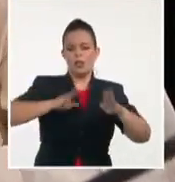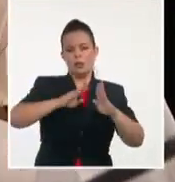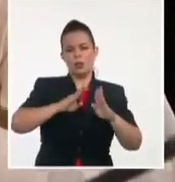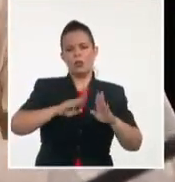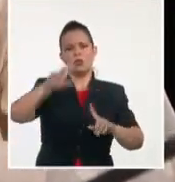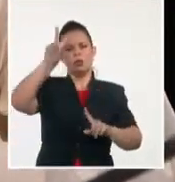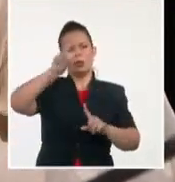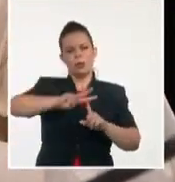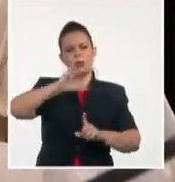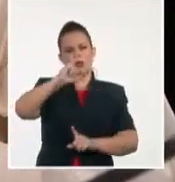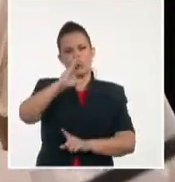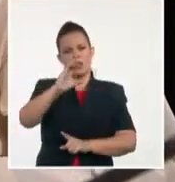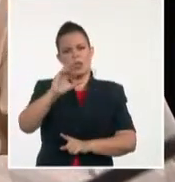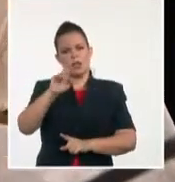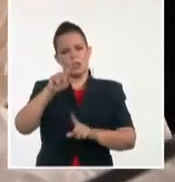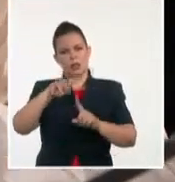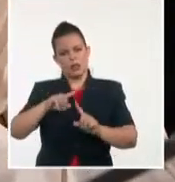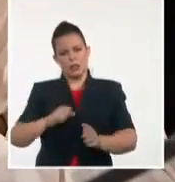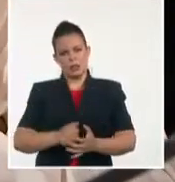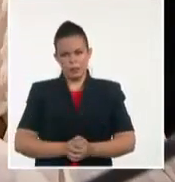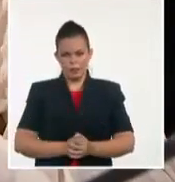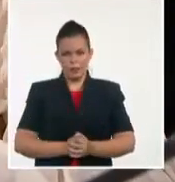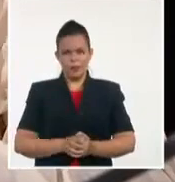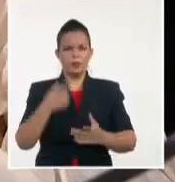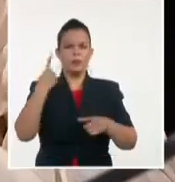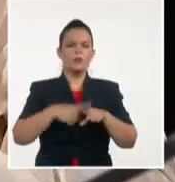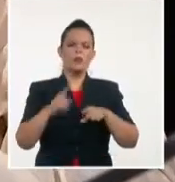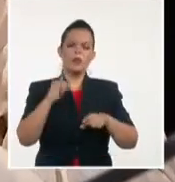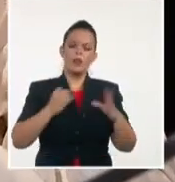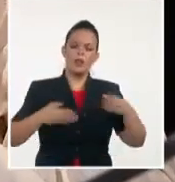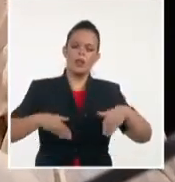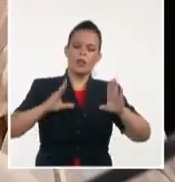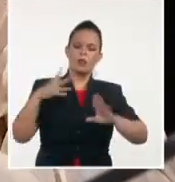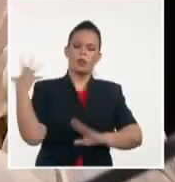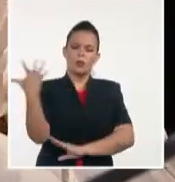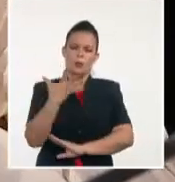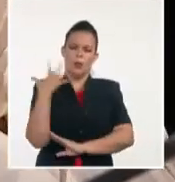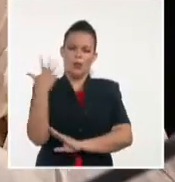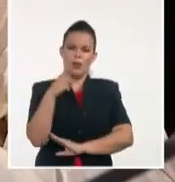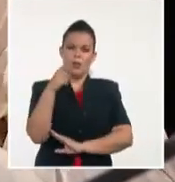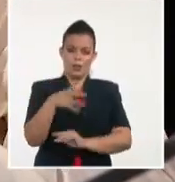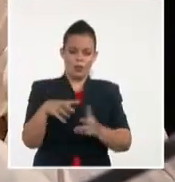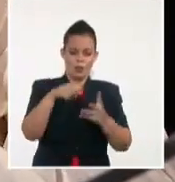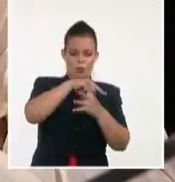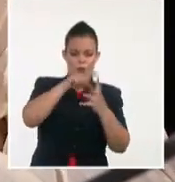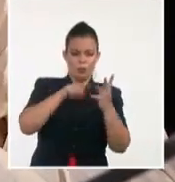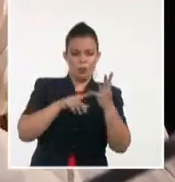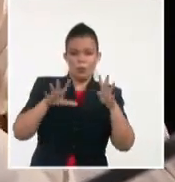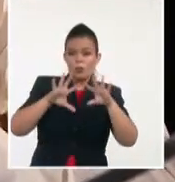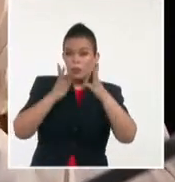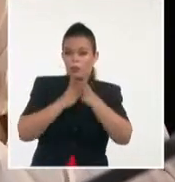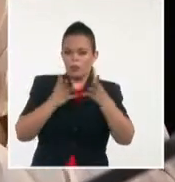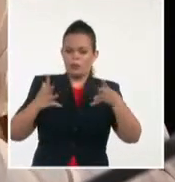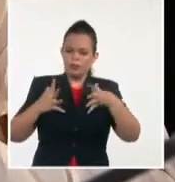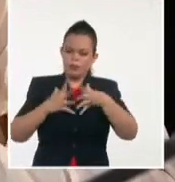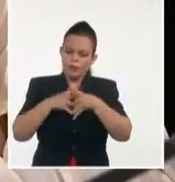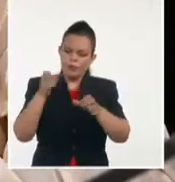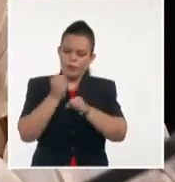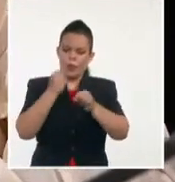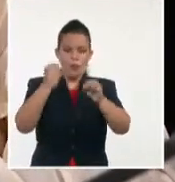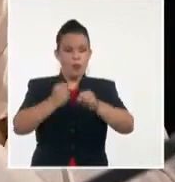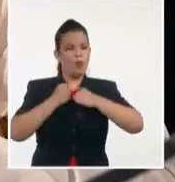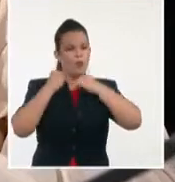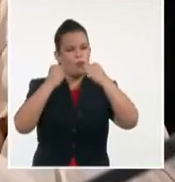medios y el Instituto de Meteorología. Creo que eso ha sido una fortaleza importante, y que en este momento también las personas